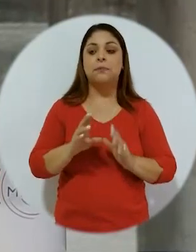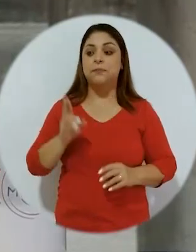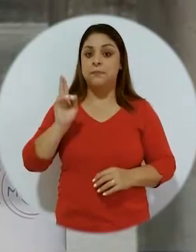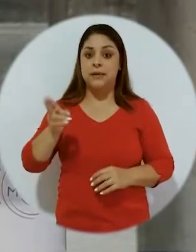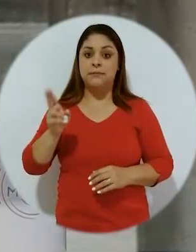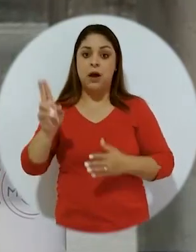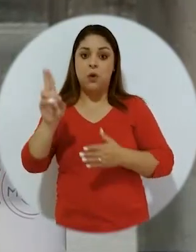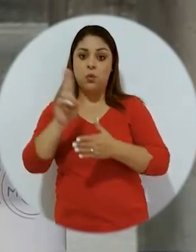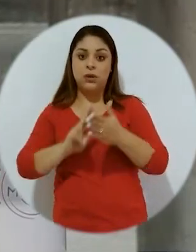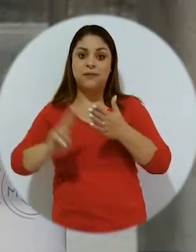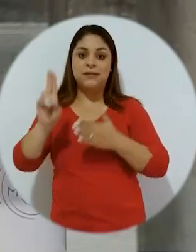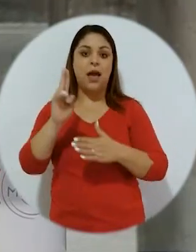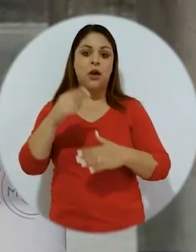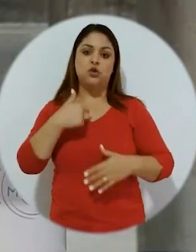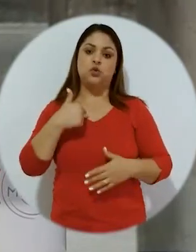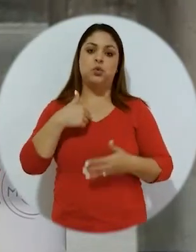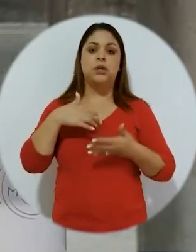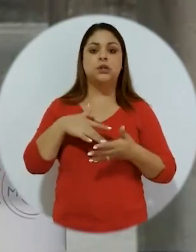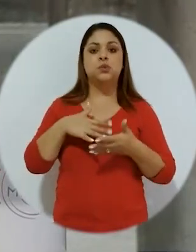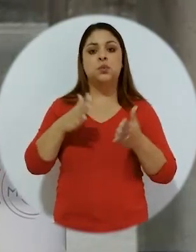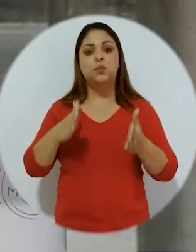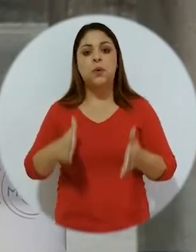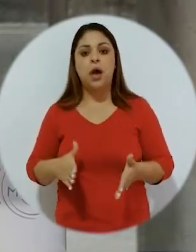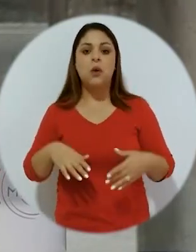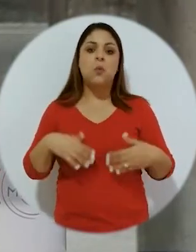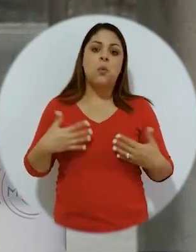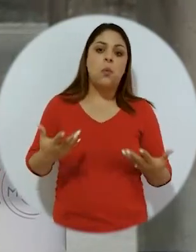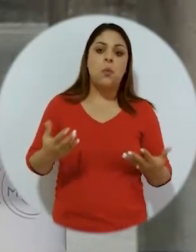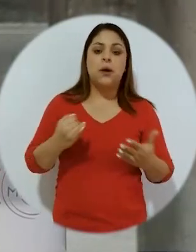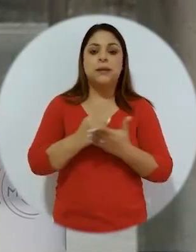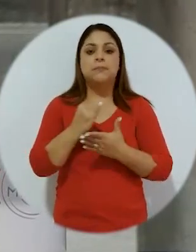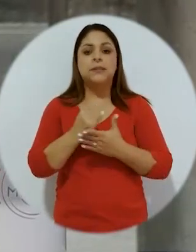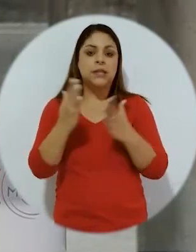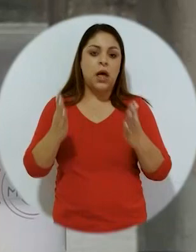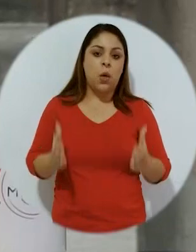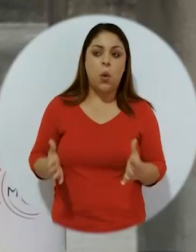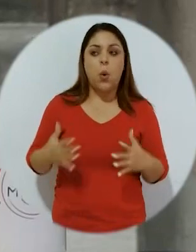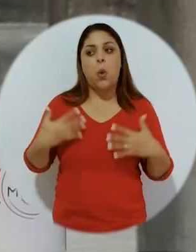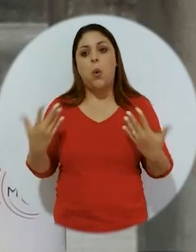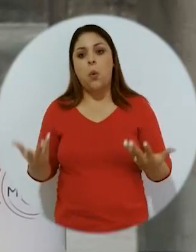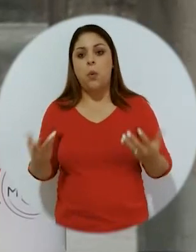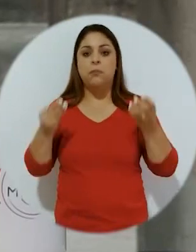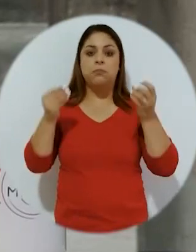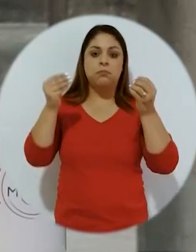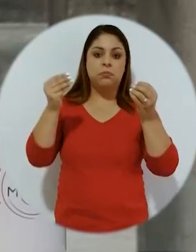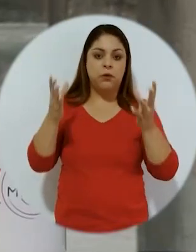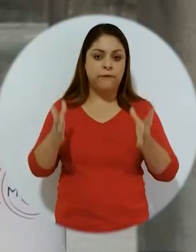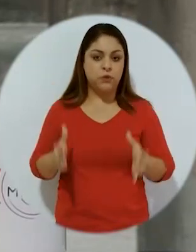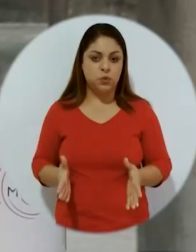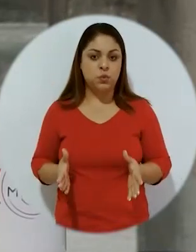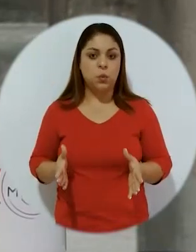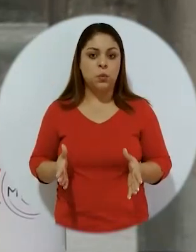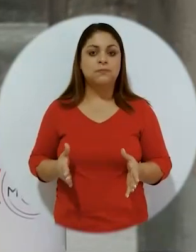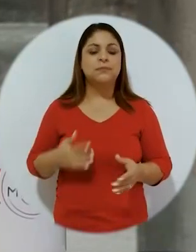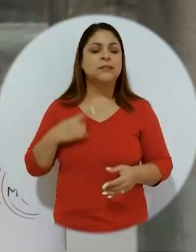academia, la misma universidad, esos estudiantes o esos investigadores y esos profesores que están